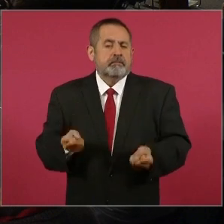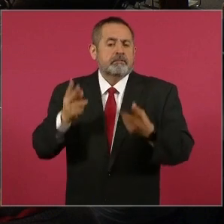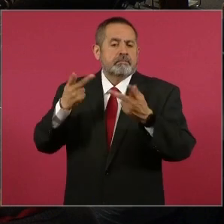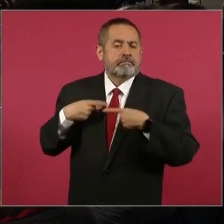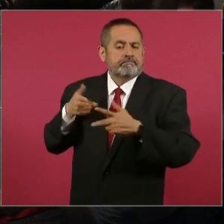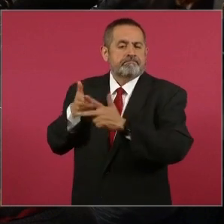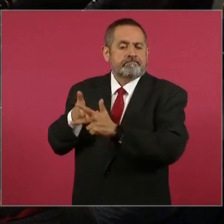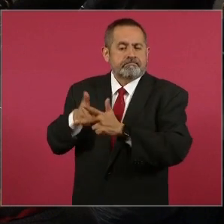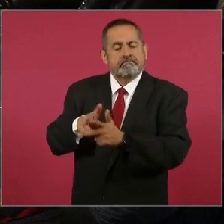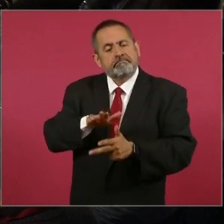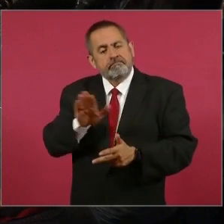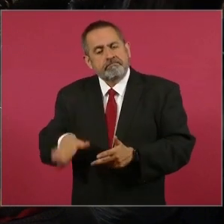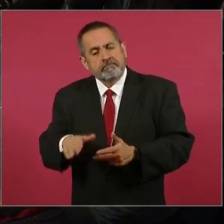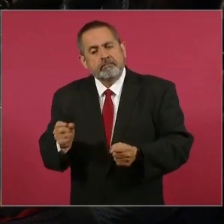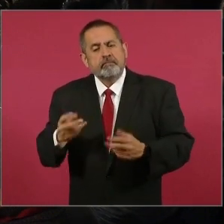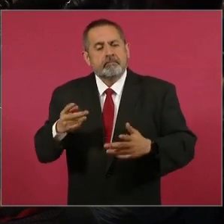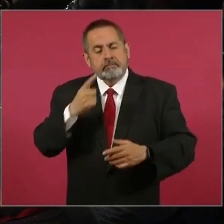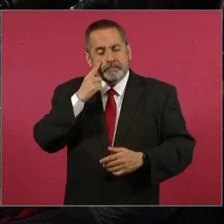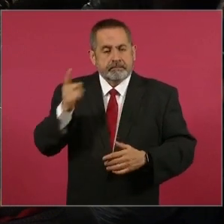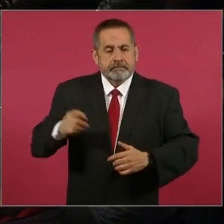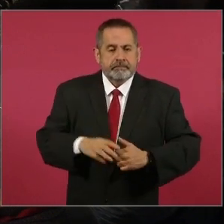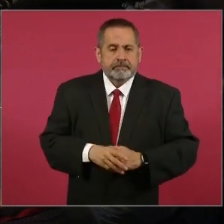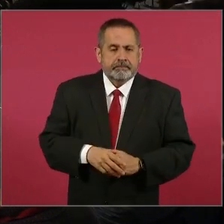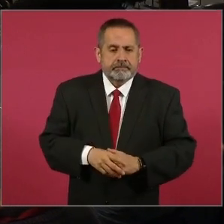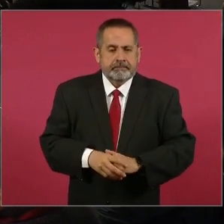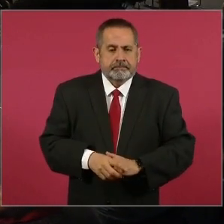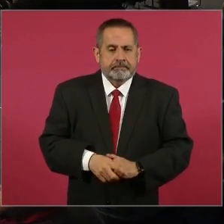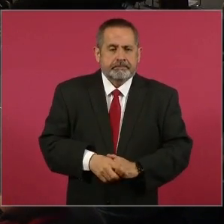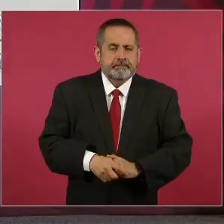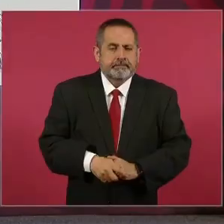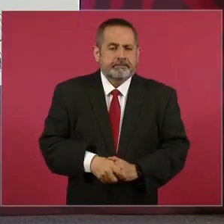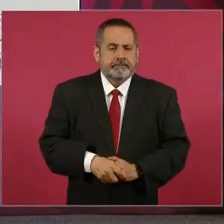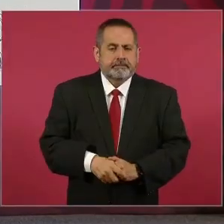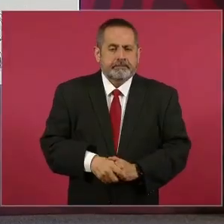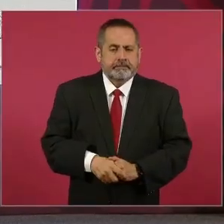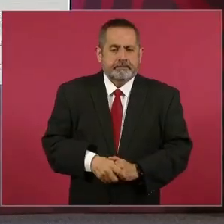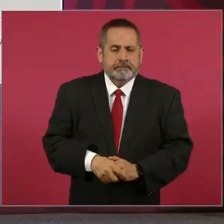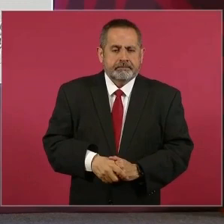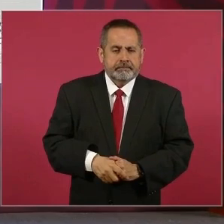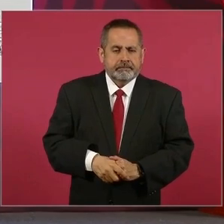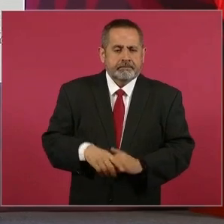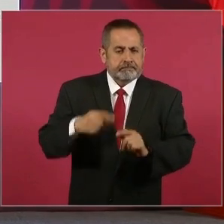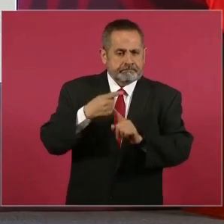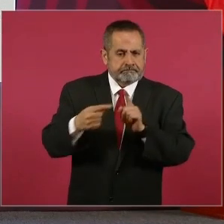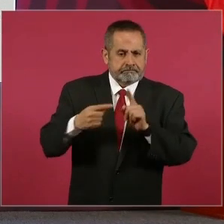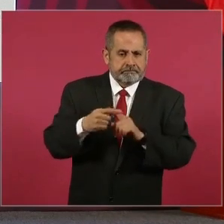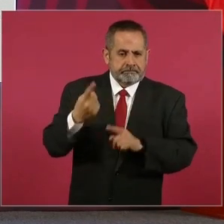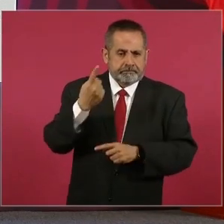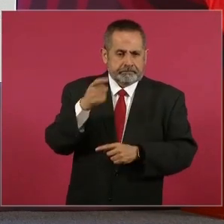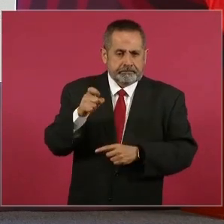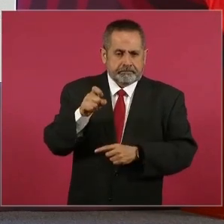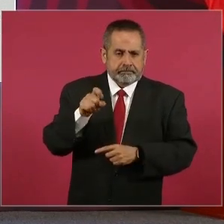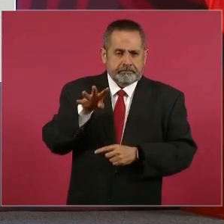habitantes está esta es la media 119